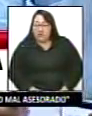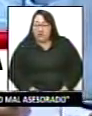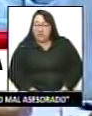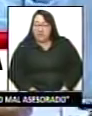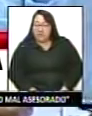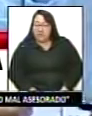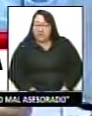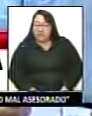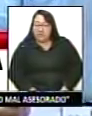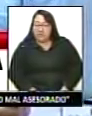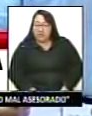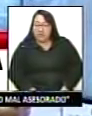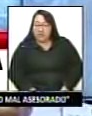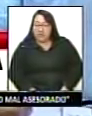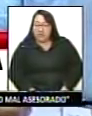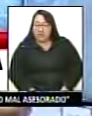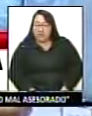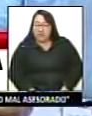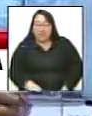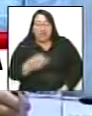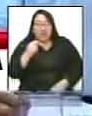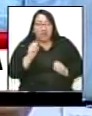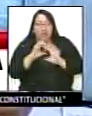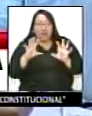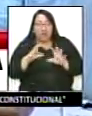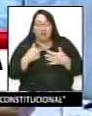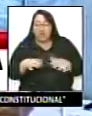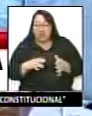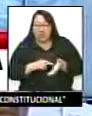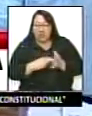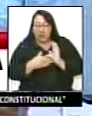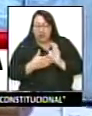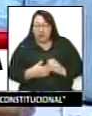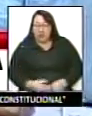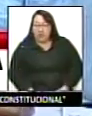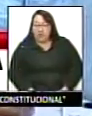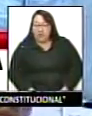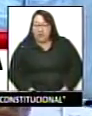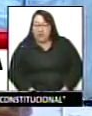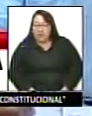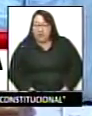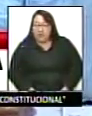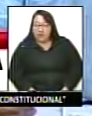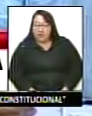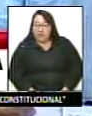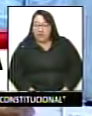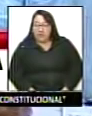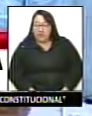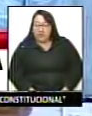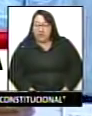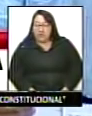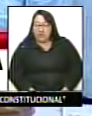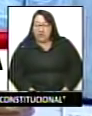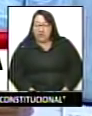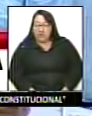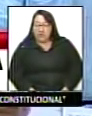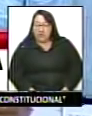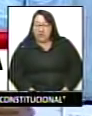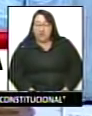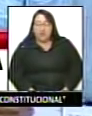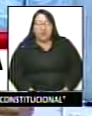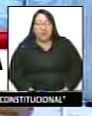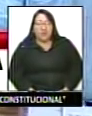ideas maravillosas que se han escuchado ahora, las urgencias que se han manifestado, las necesidades y las oportunidades que existen alrededor, porque